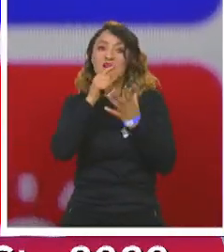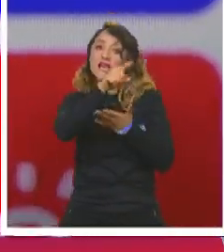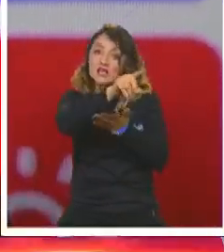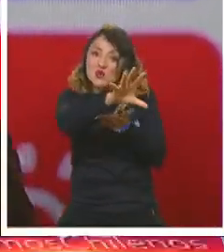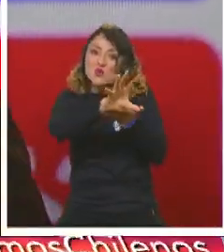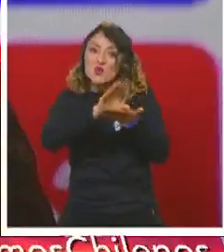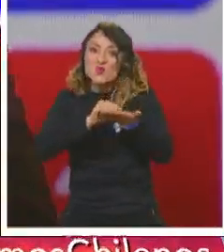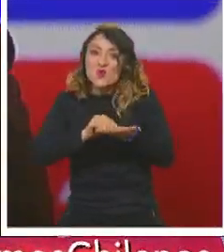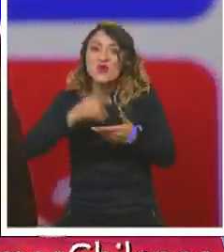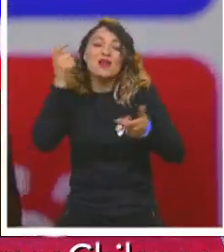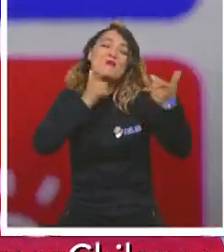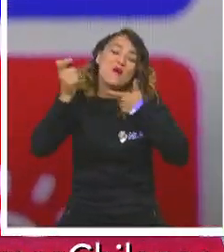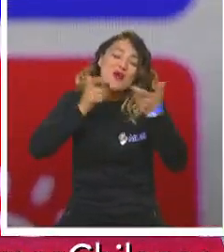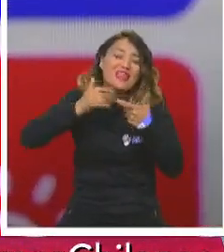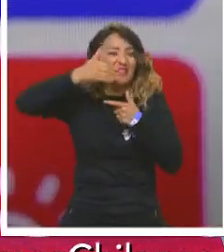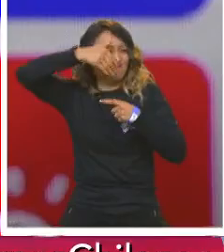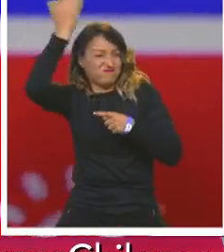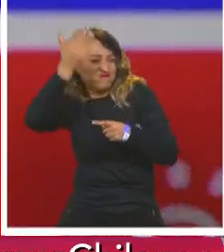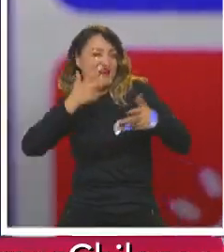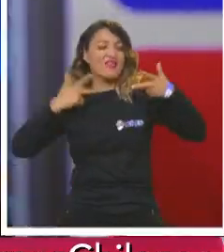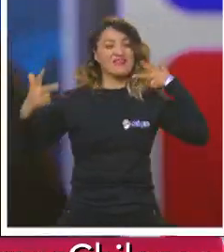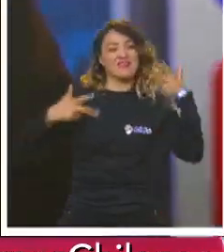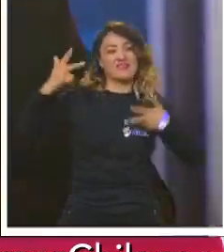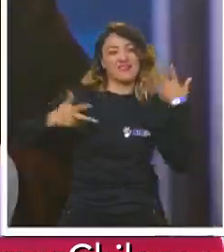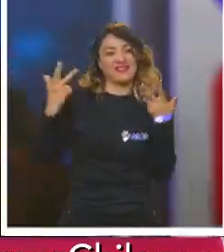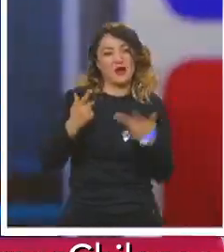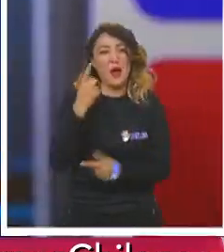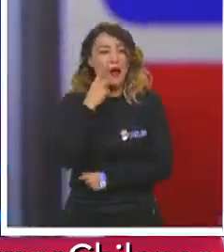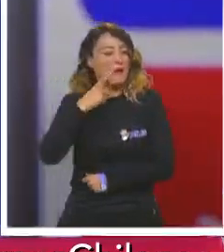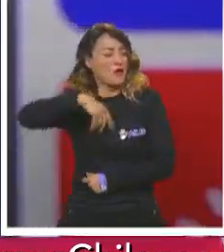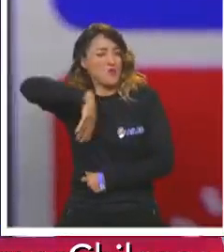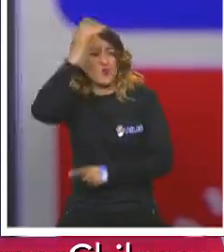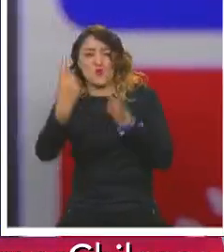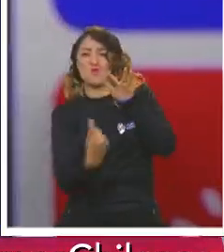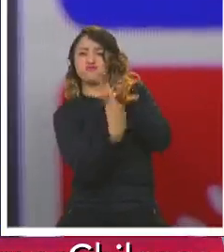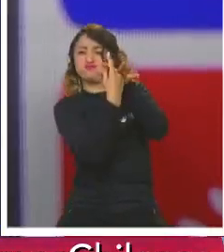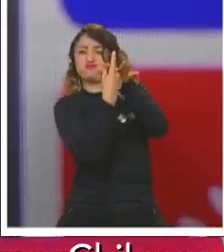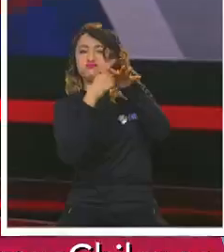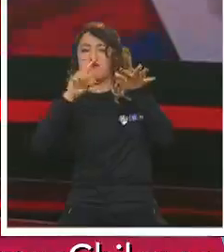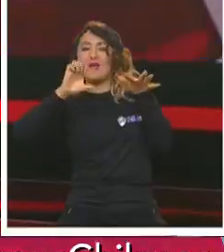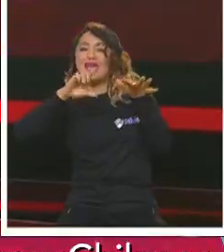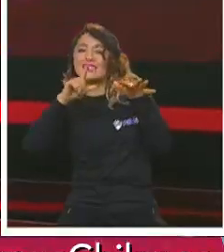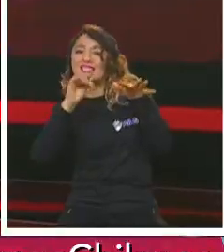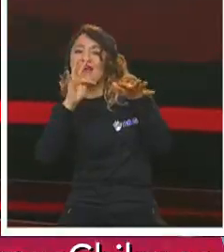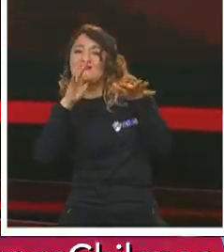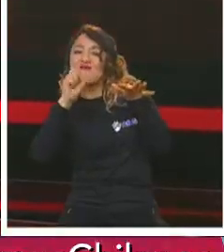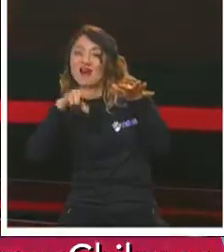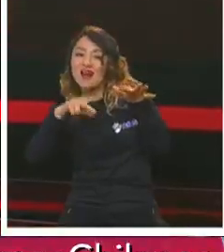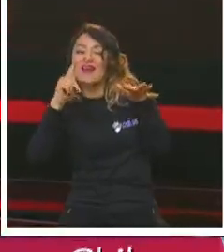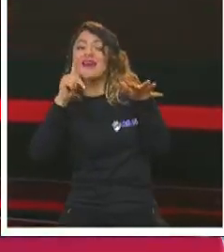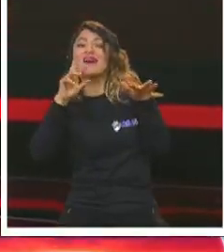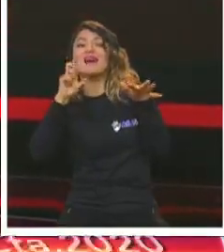imitador, humorista, un actorazo. El gran, el tremendo, Stefan Kramer.